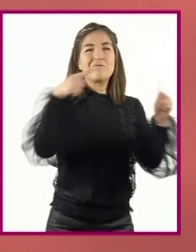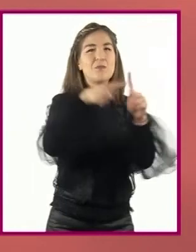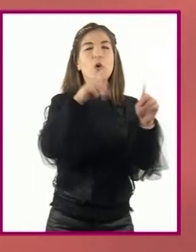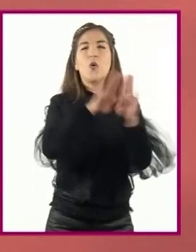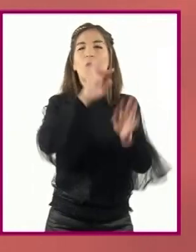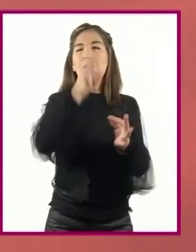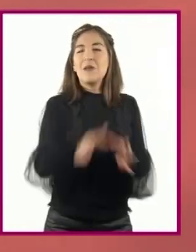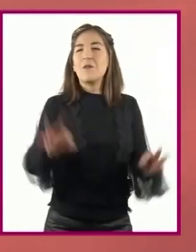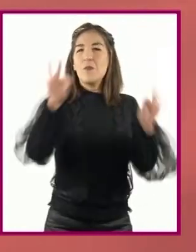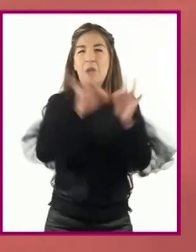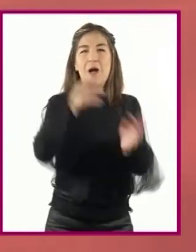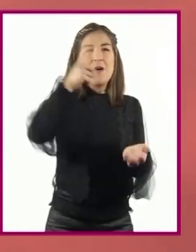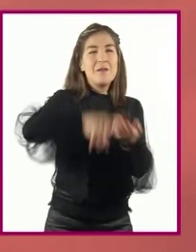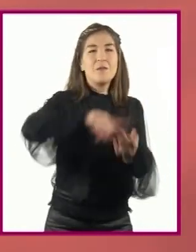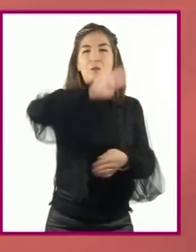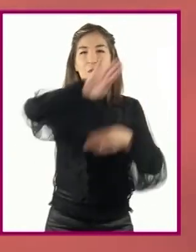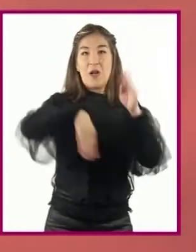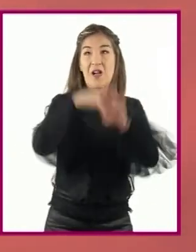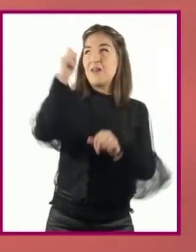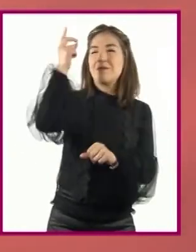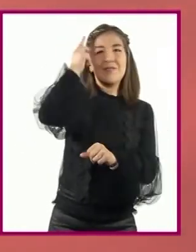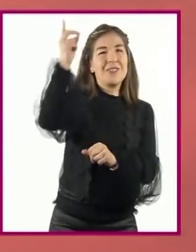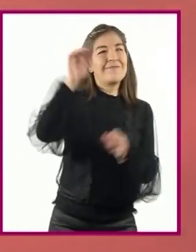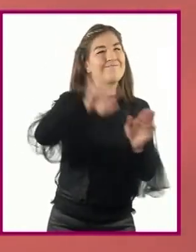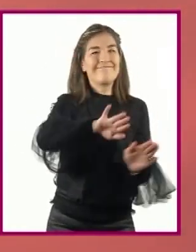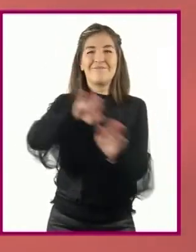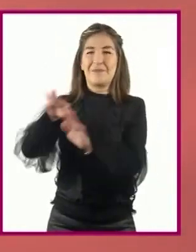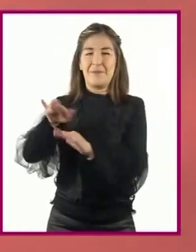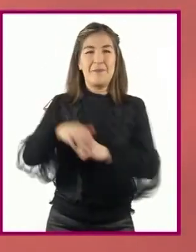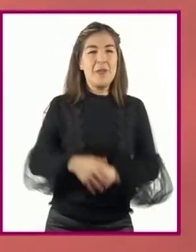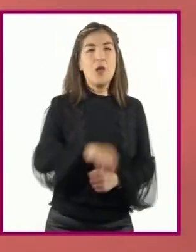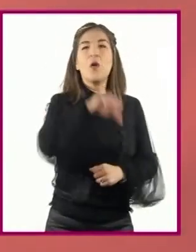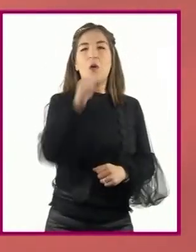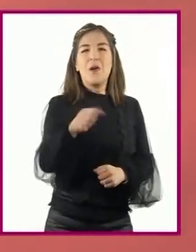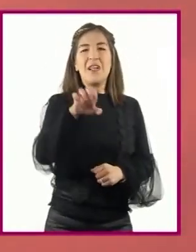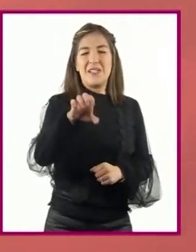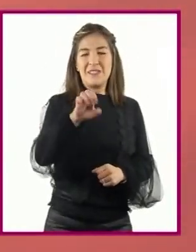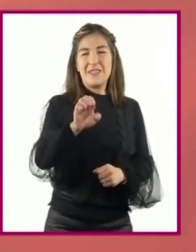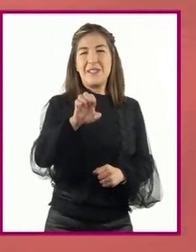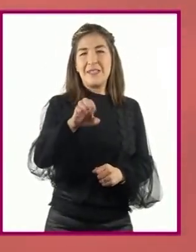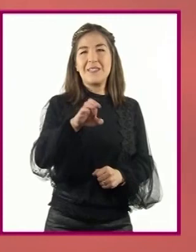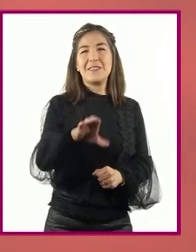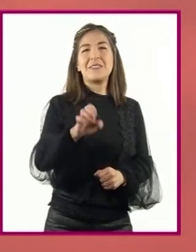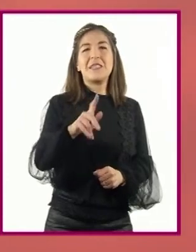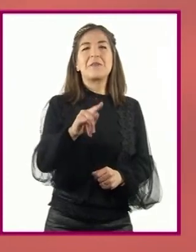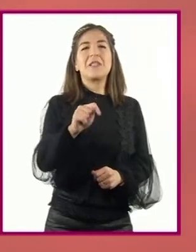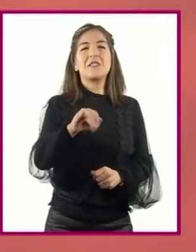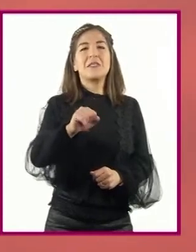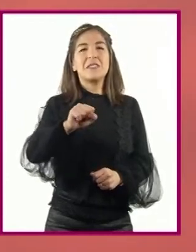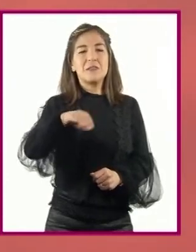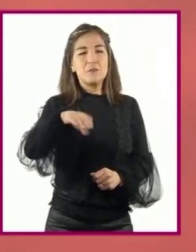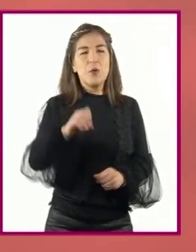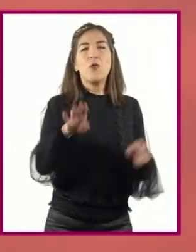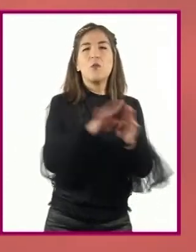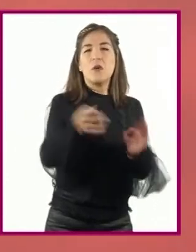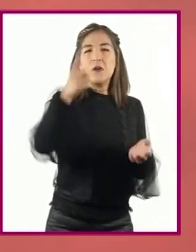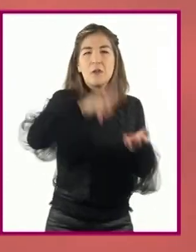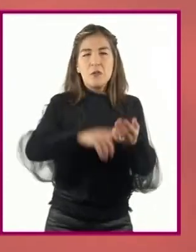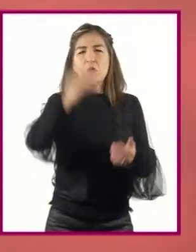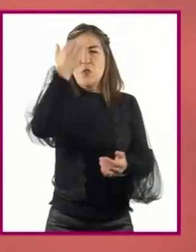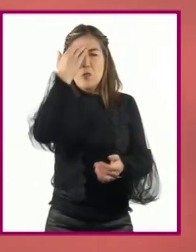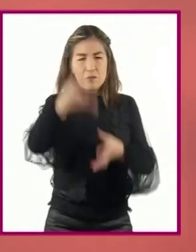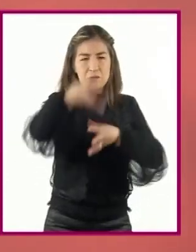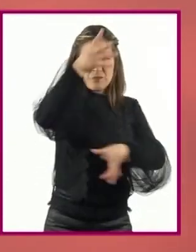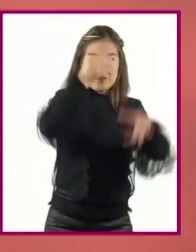mundo, ya no a una divinidad. El escepticismo, dudar de todo y construir el conocimiento a través de la